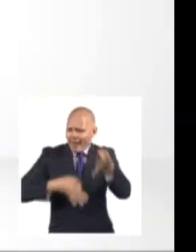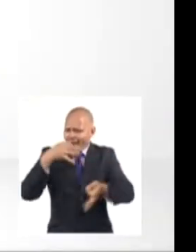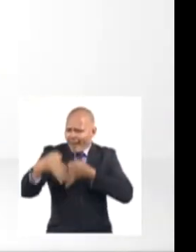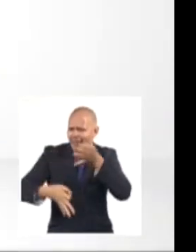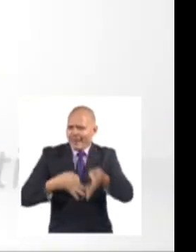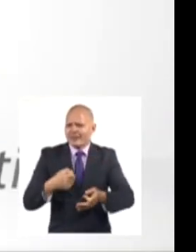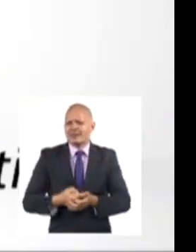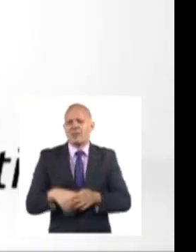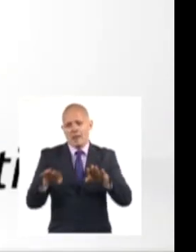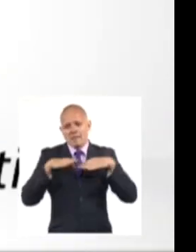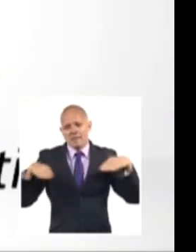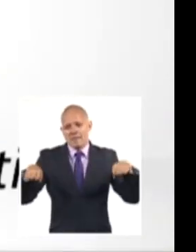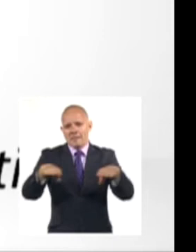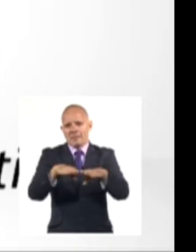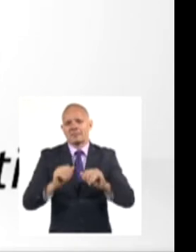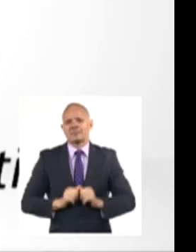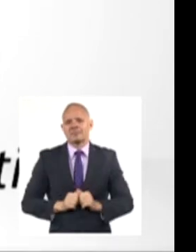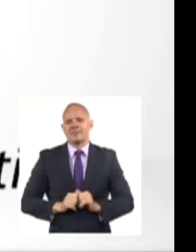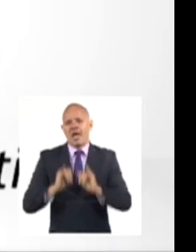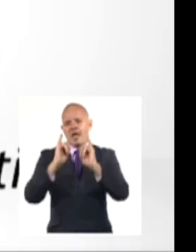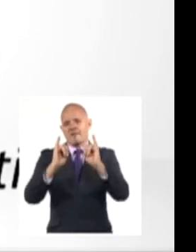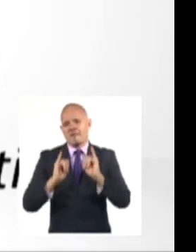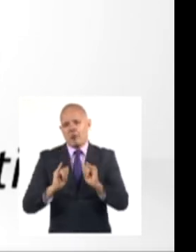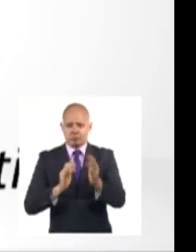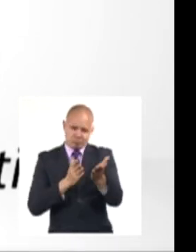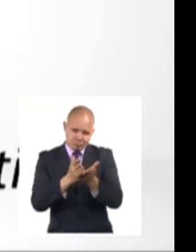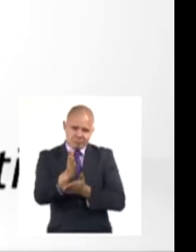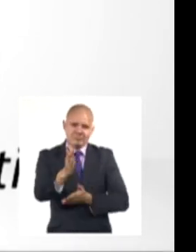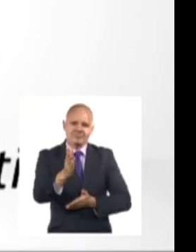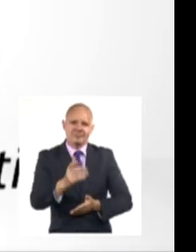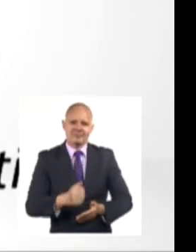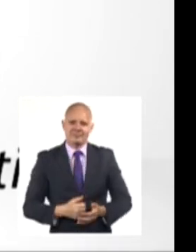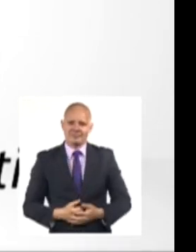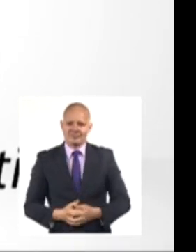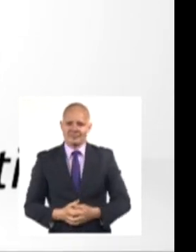mesa redonda más allá de la noticia